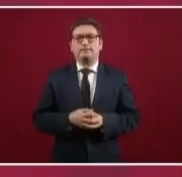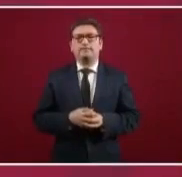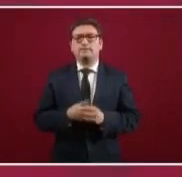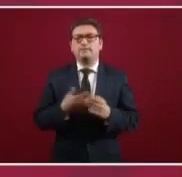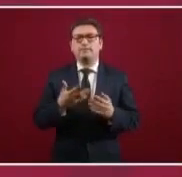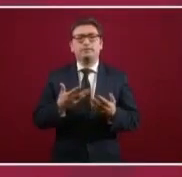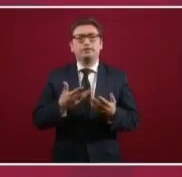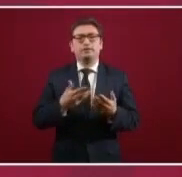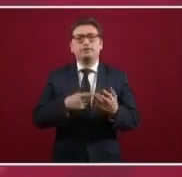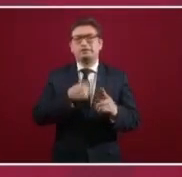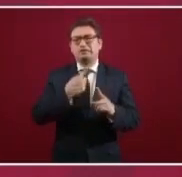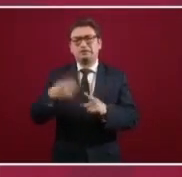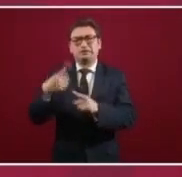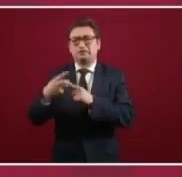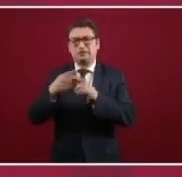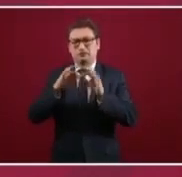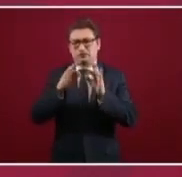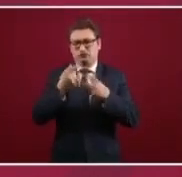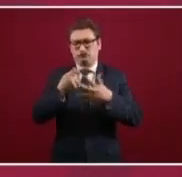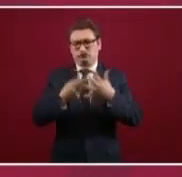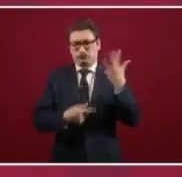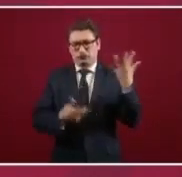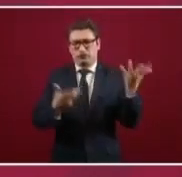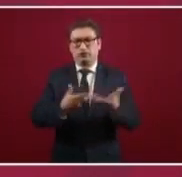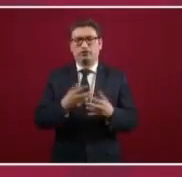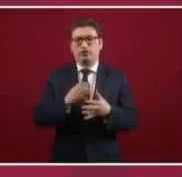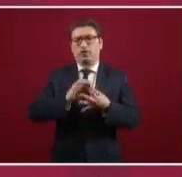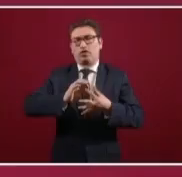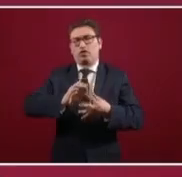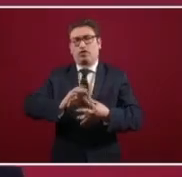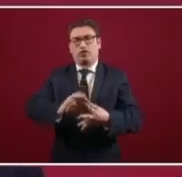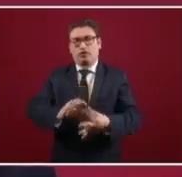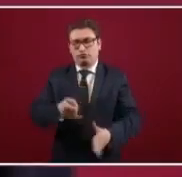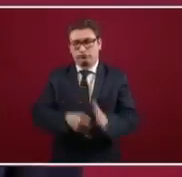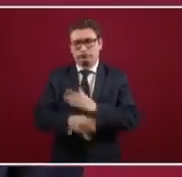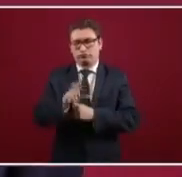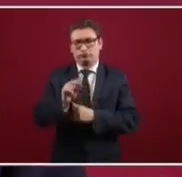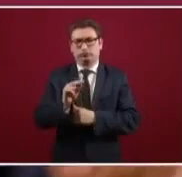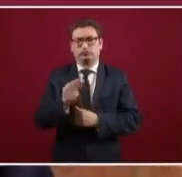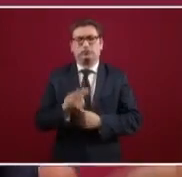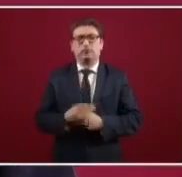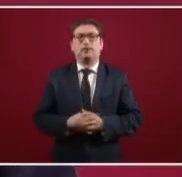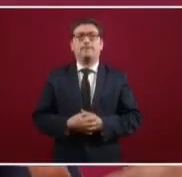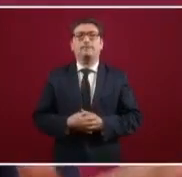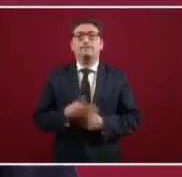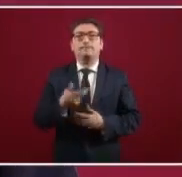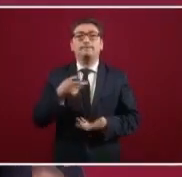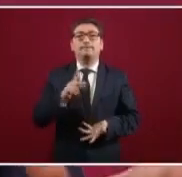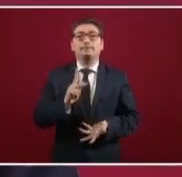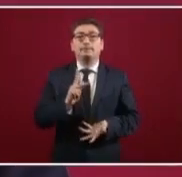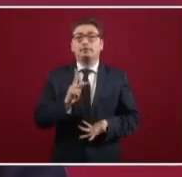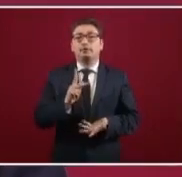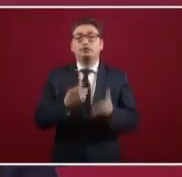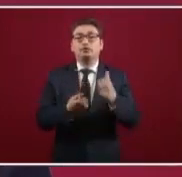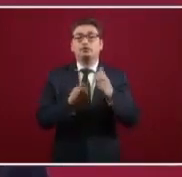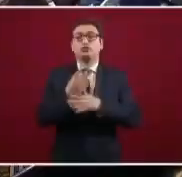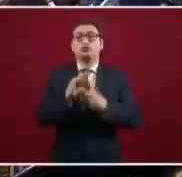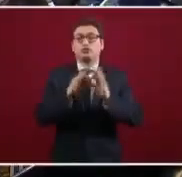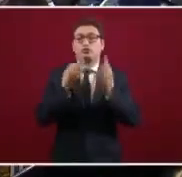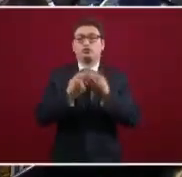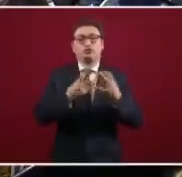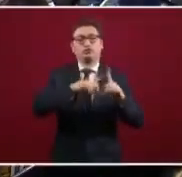líneas de carácter estratégico no me detengo en ellas pero es un nuevo modelo